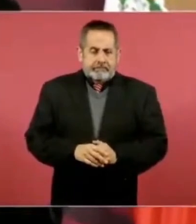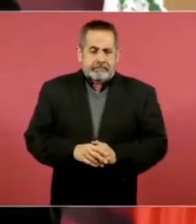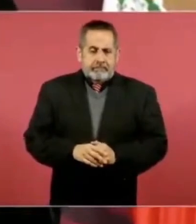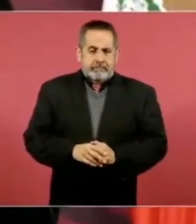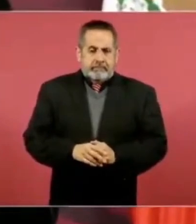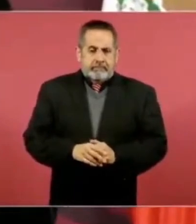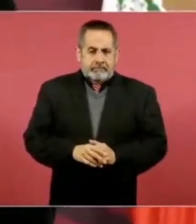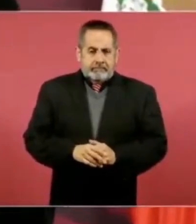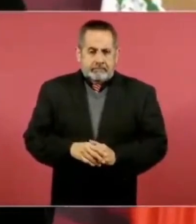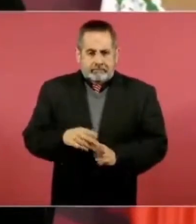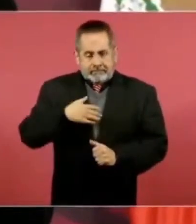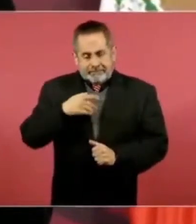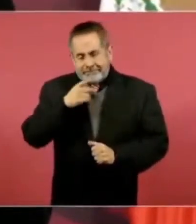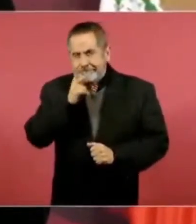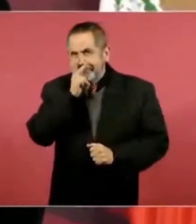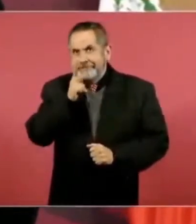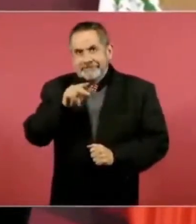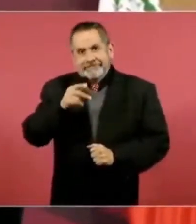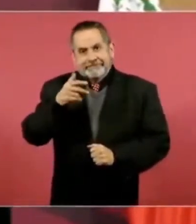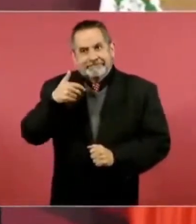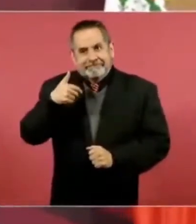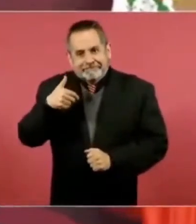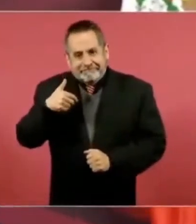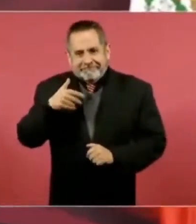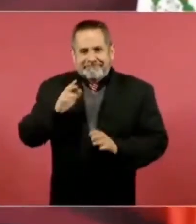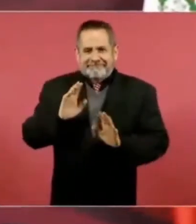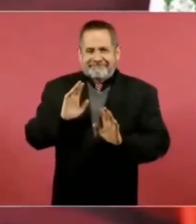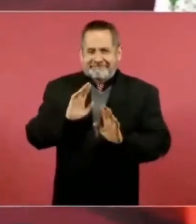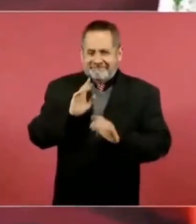Yo iba a decir una cosa, pero mejor no.